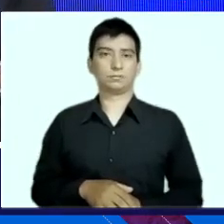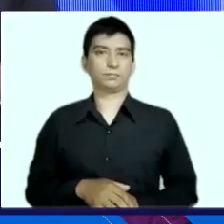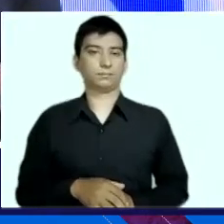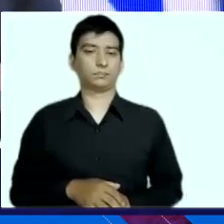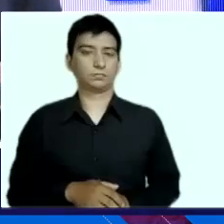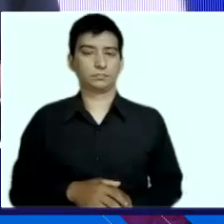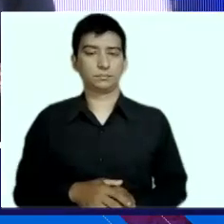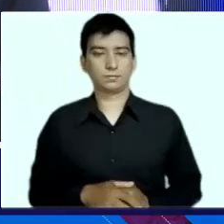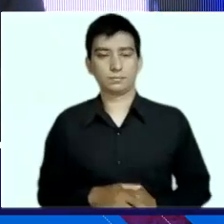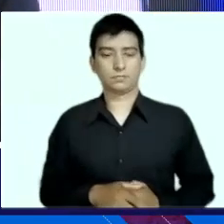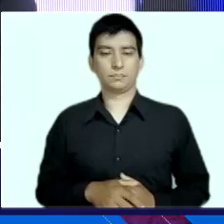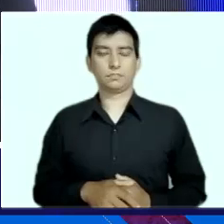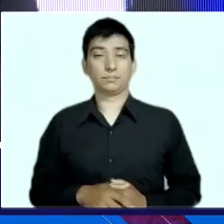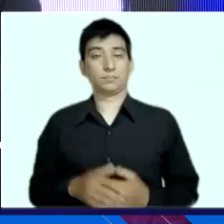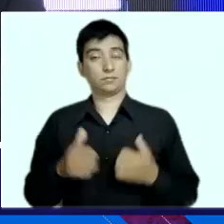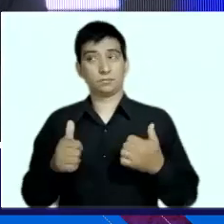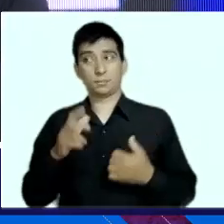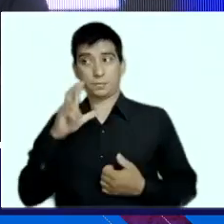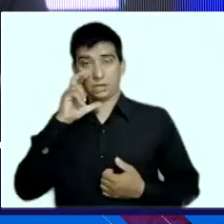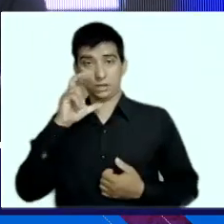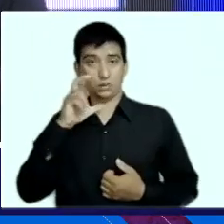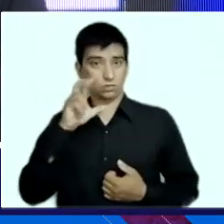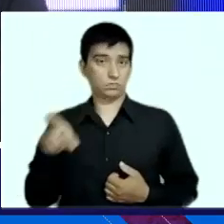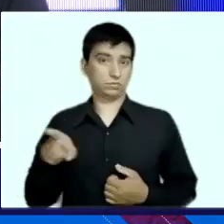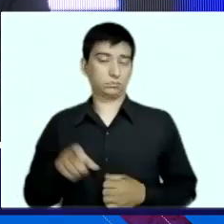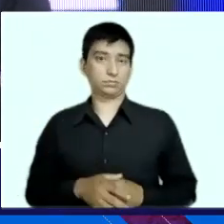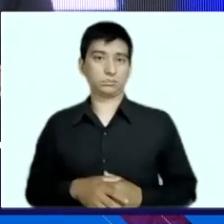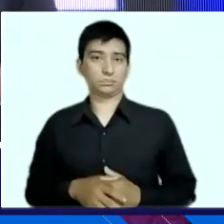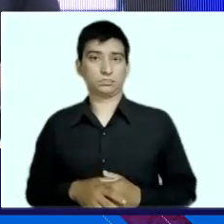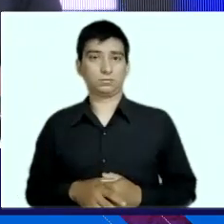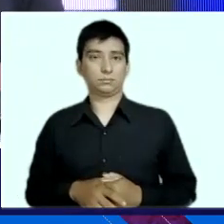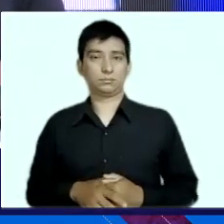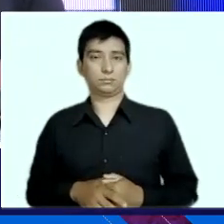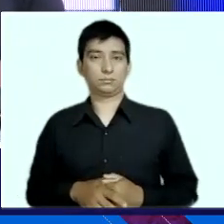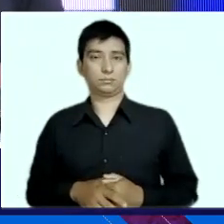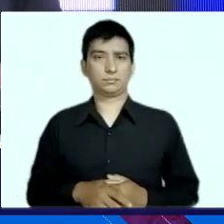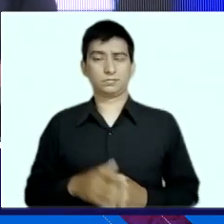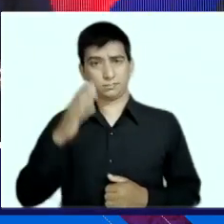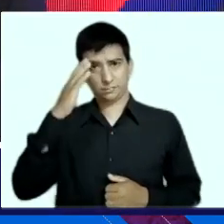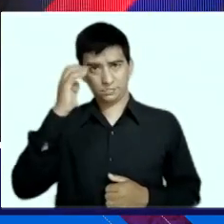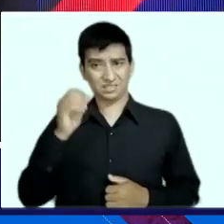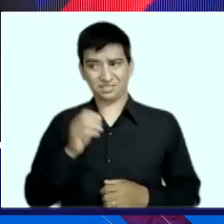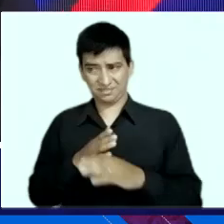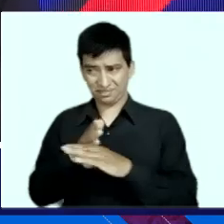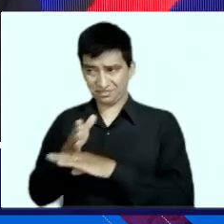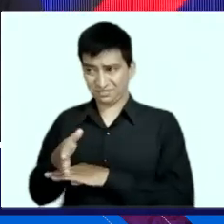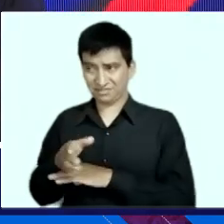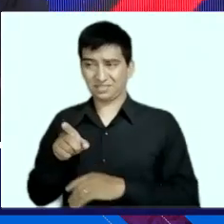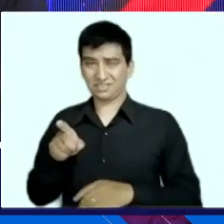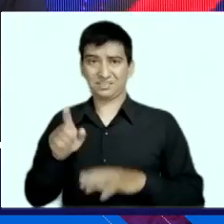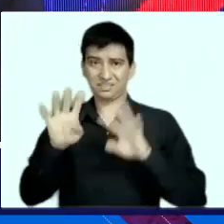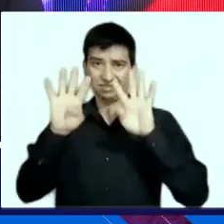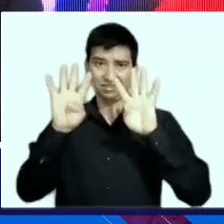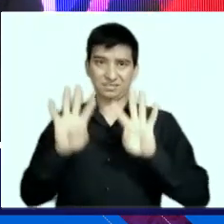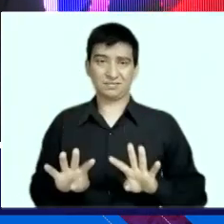es un peligro y veo como una estrategia, compañeros. Porque para que la prensa entre dentro de la cárcel es porque hay algo de